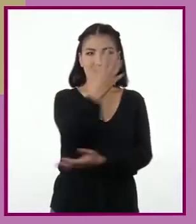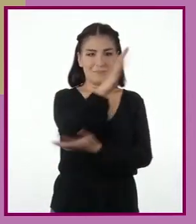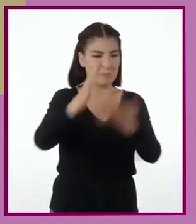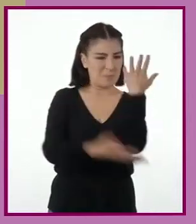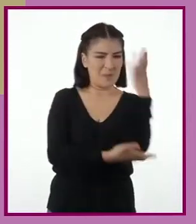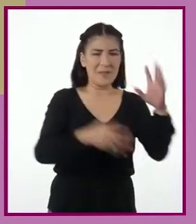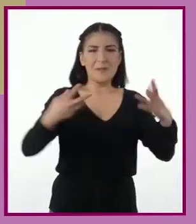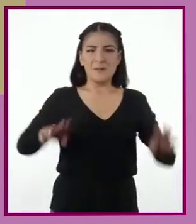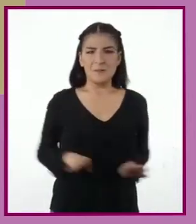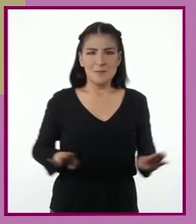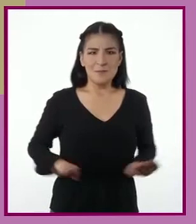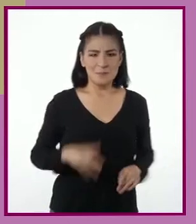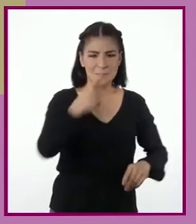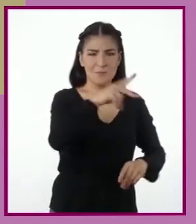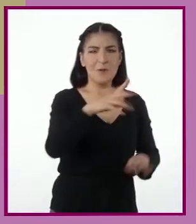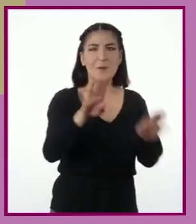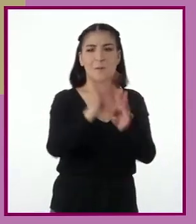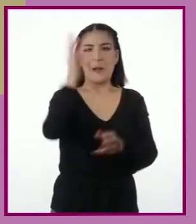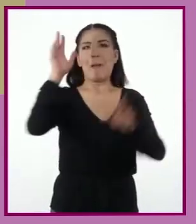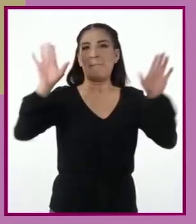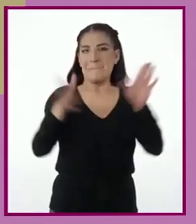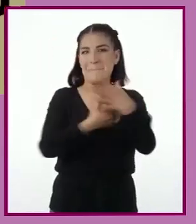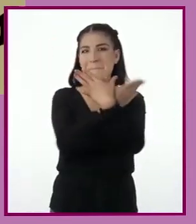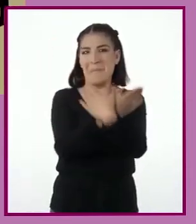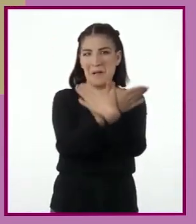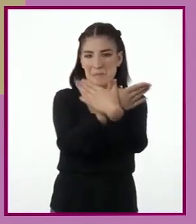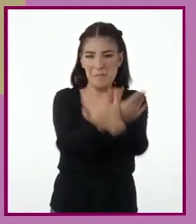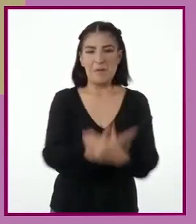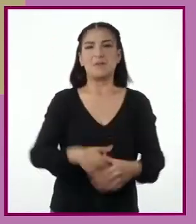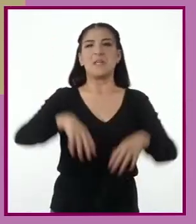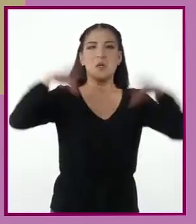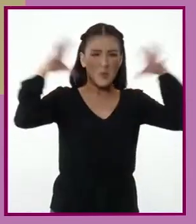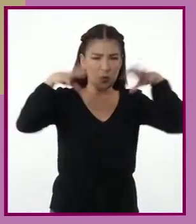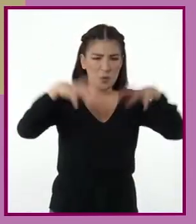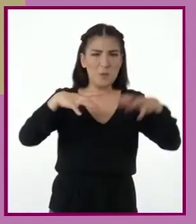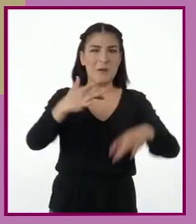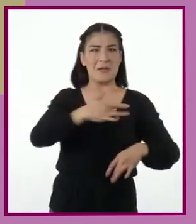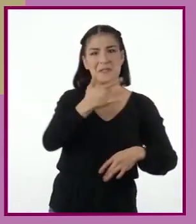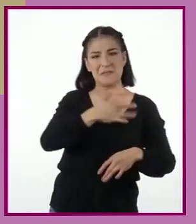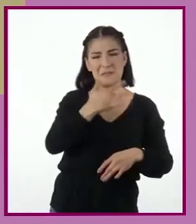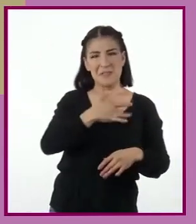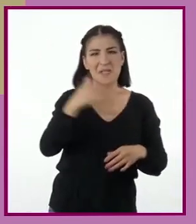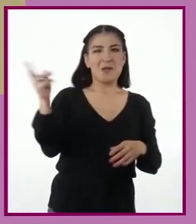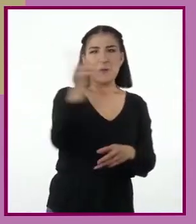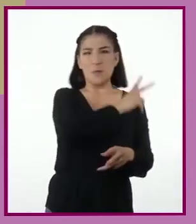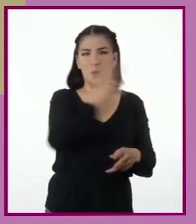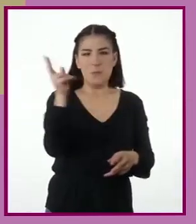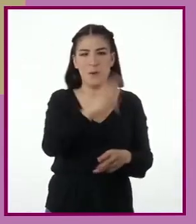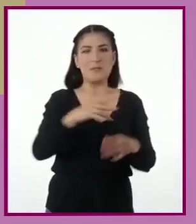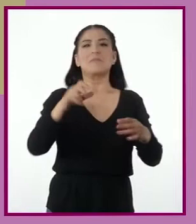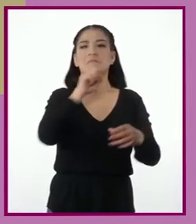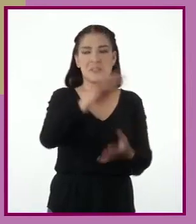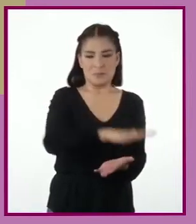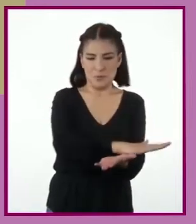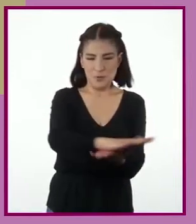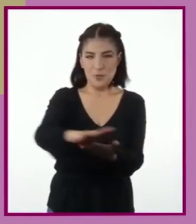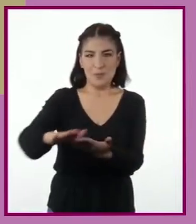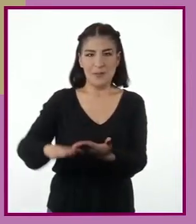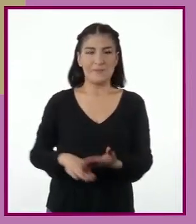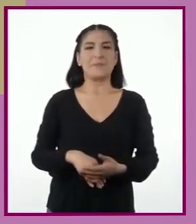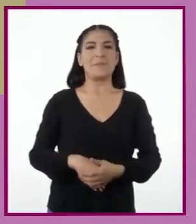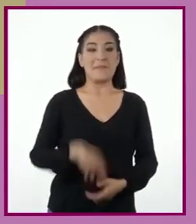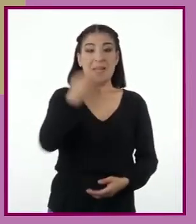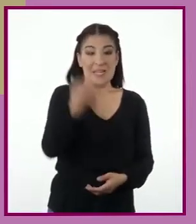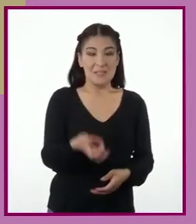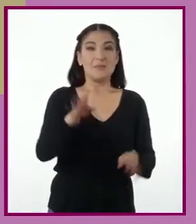por factores bióticos, que son todos los seres vivos, y abióticos, como el agua, el aire y el suelo. A este proceso